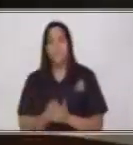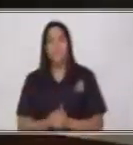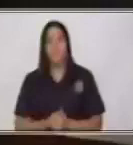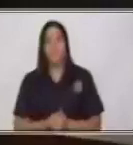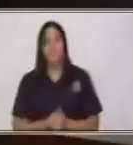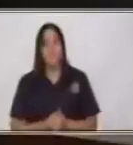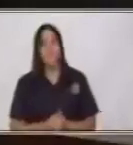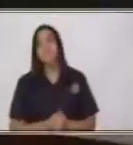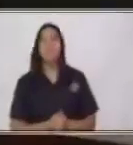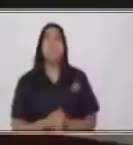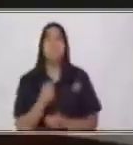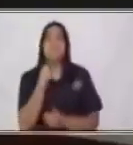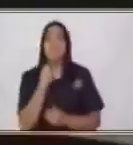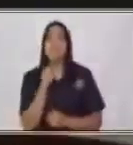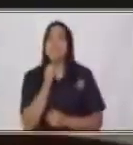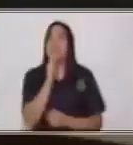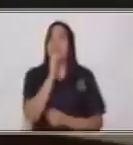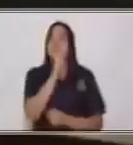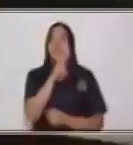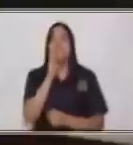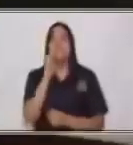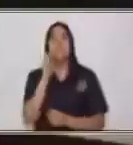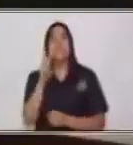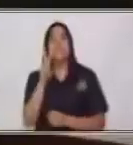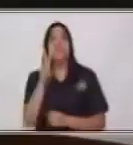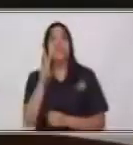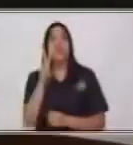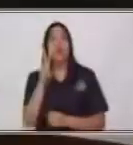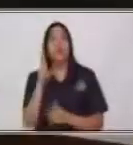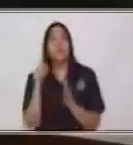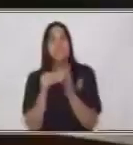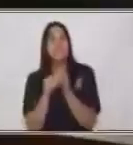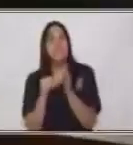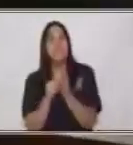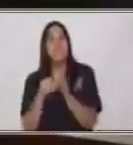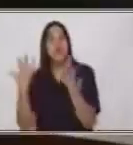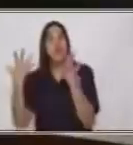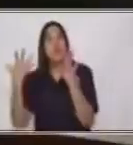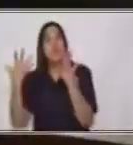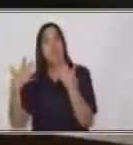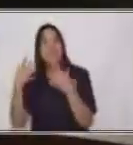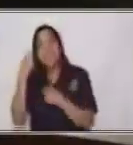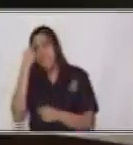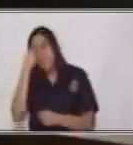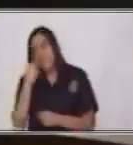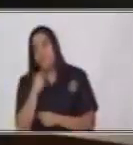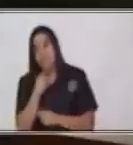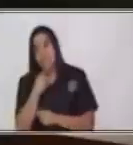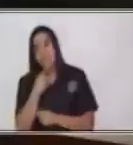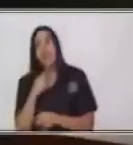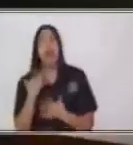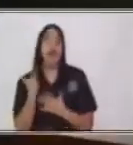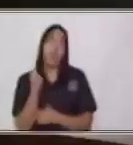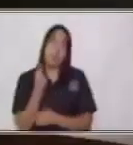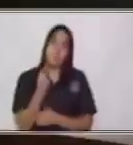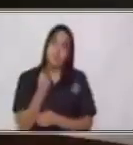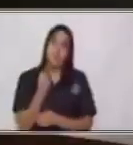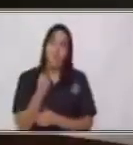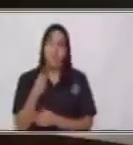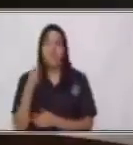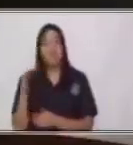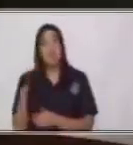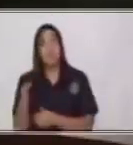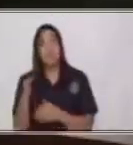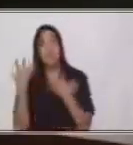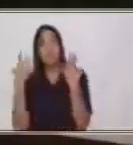Y dice 22 con 10 centavos. Entonces necesito una moneda ¿de cuánto?